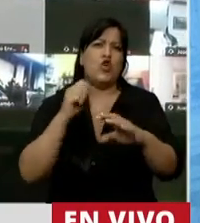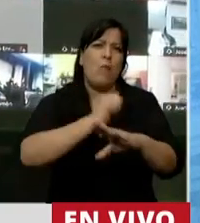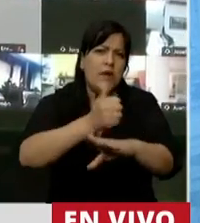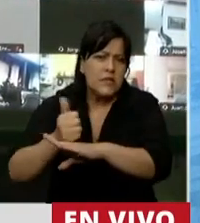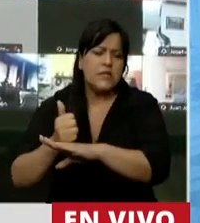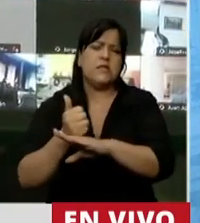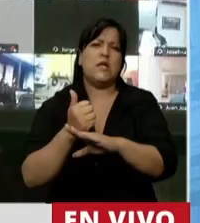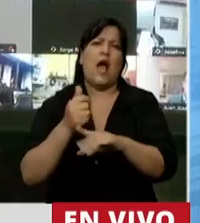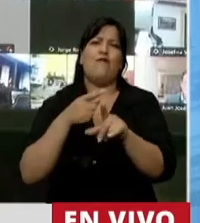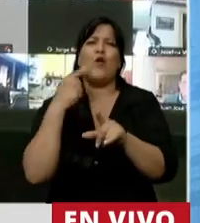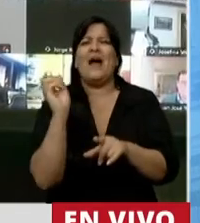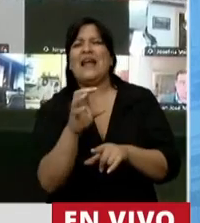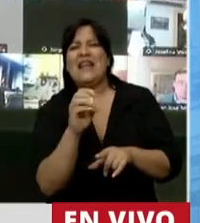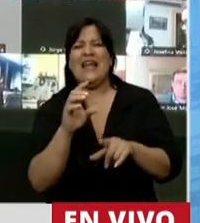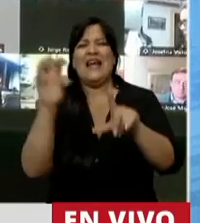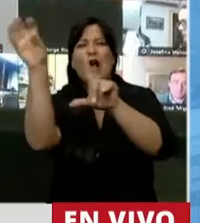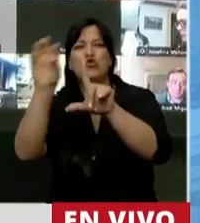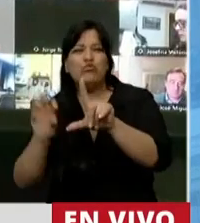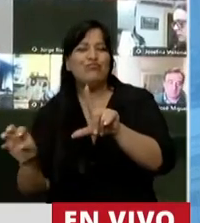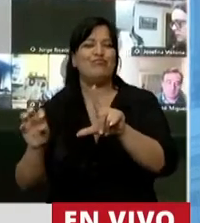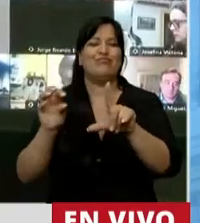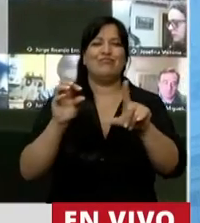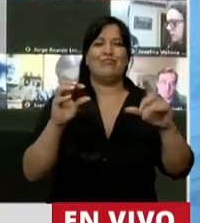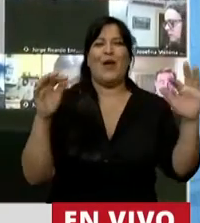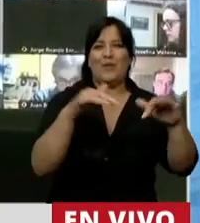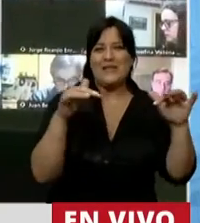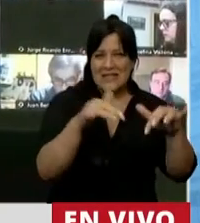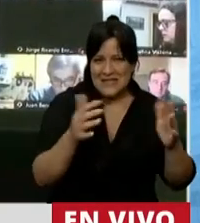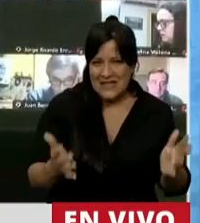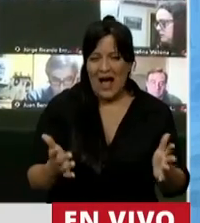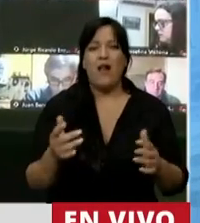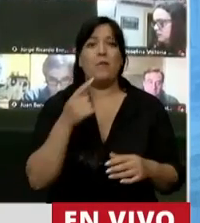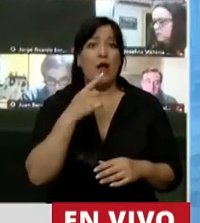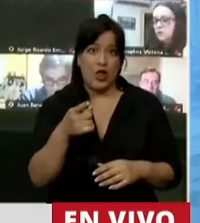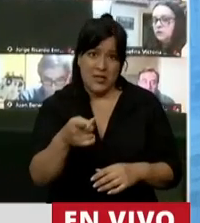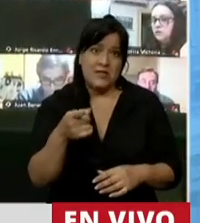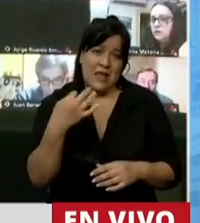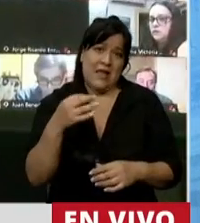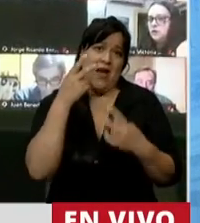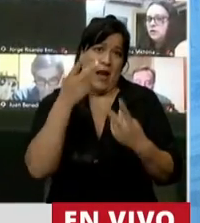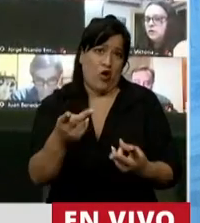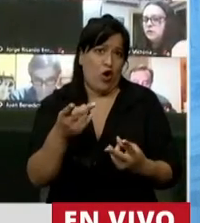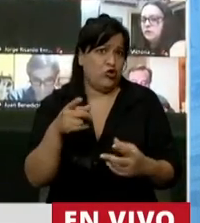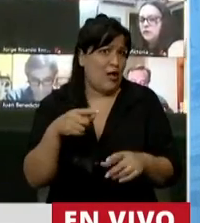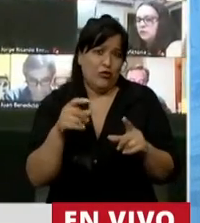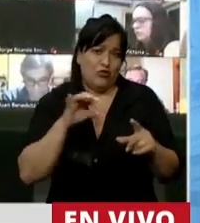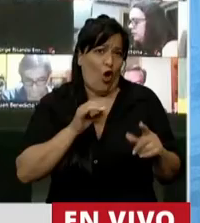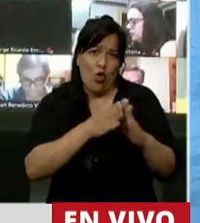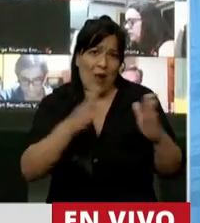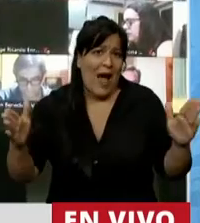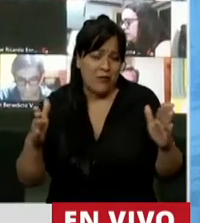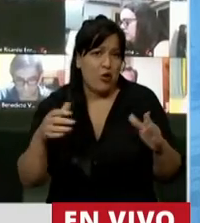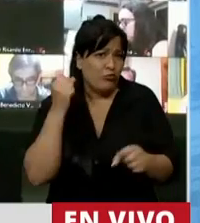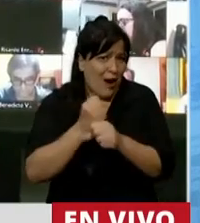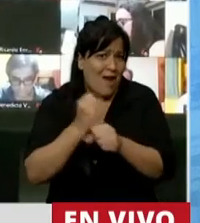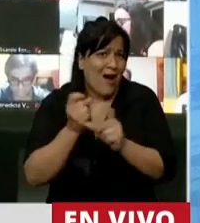queremos sesiones presenciales, criticando las sesiones mixtas, que, reconozcamos, nos han permitido trabajar sin interrupción durante todo el año. La verdad